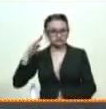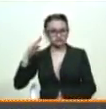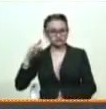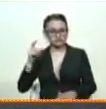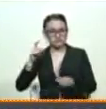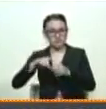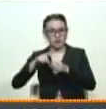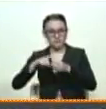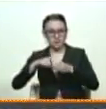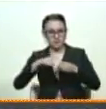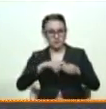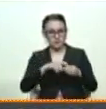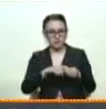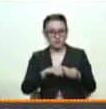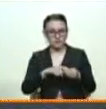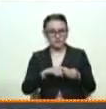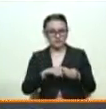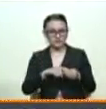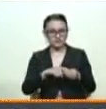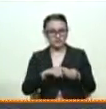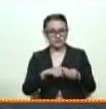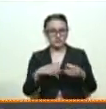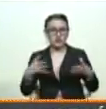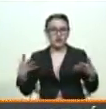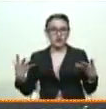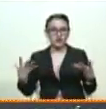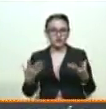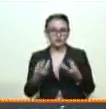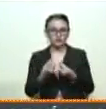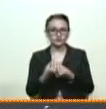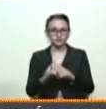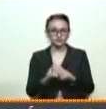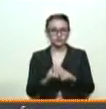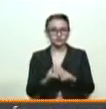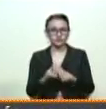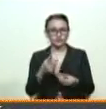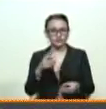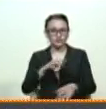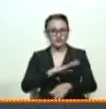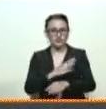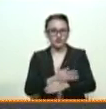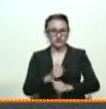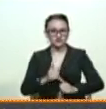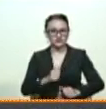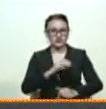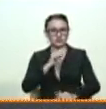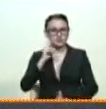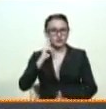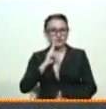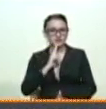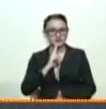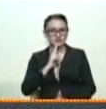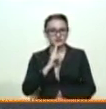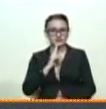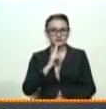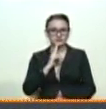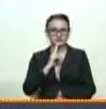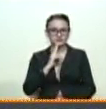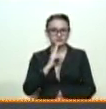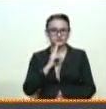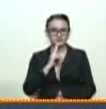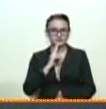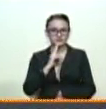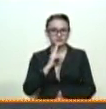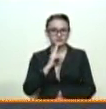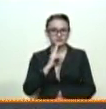integrantes del Estado Mayor Conjunto de nuestra Fuerza Armada Nacional Bolivariana. Después de esta